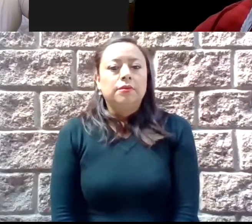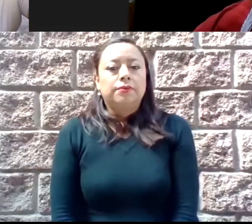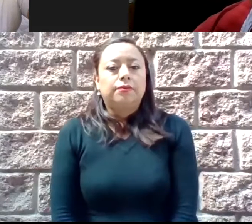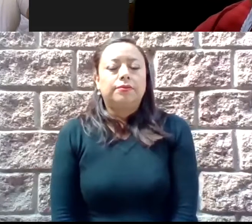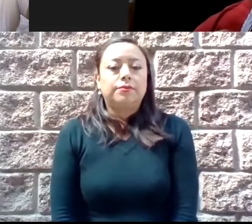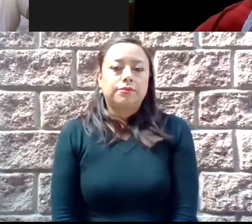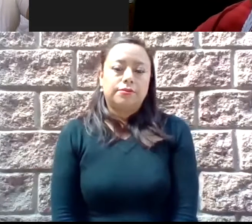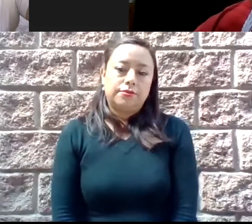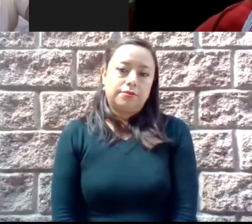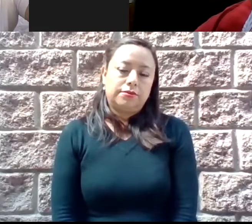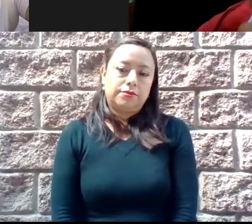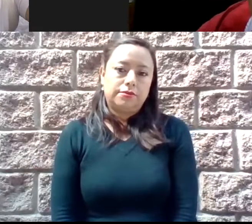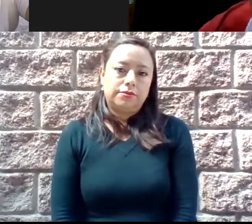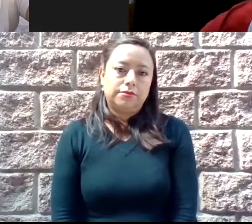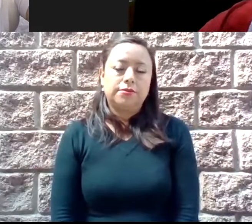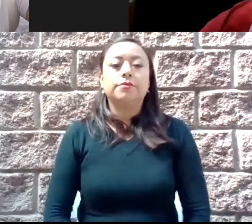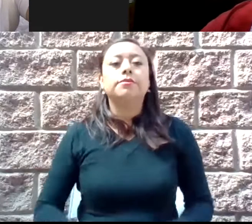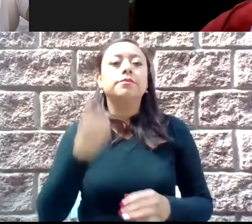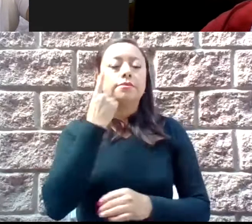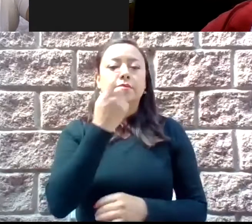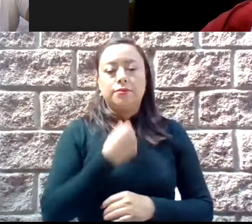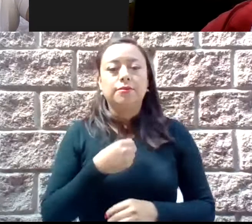Tiene apagado su micrófono, diputado.